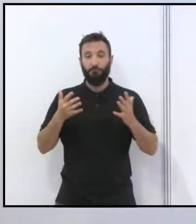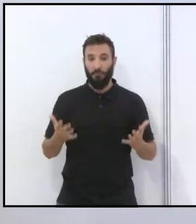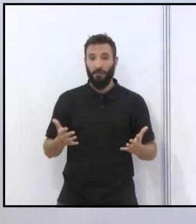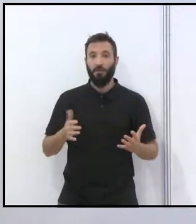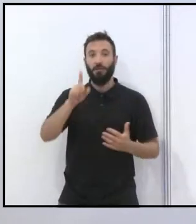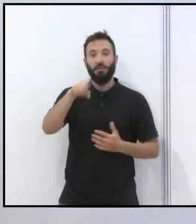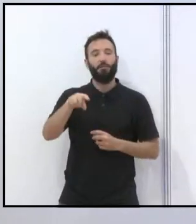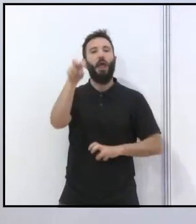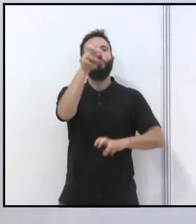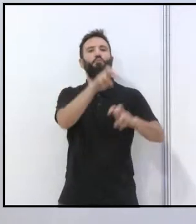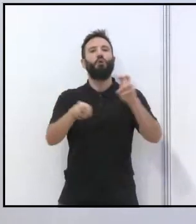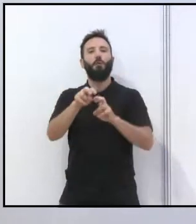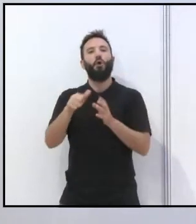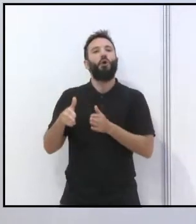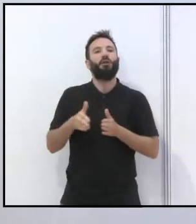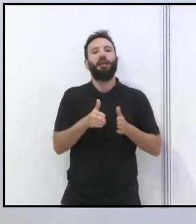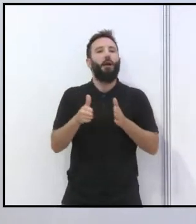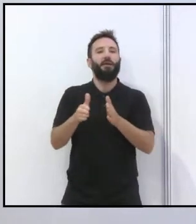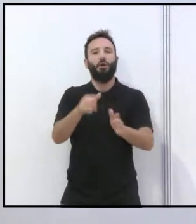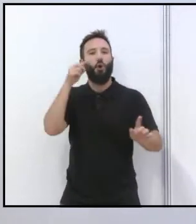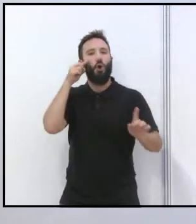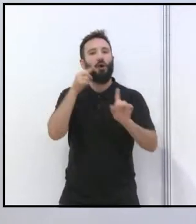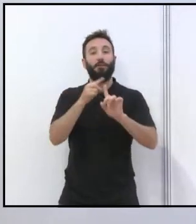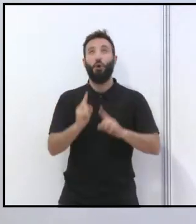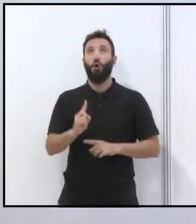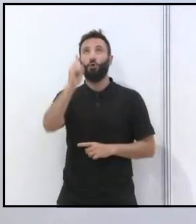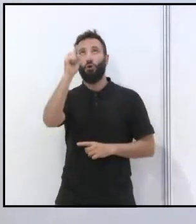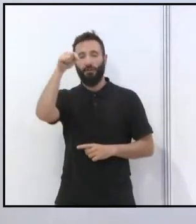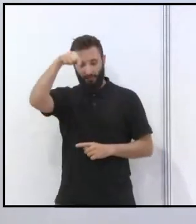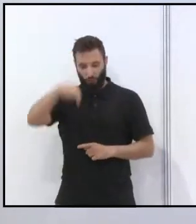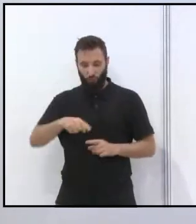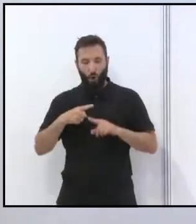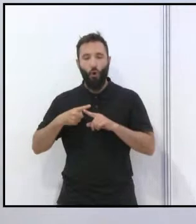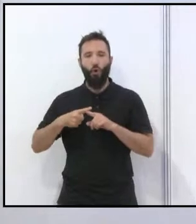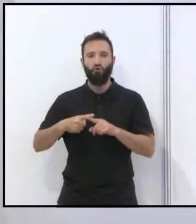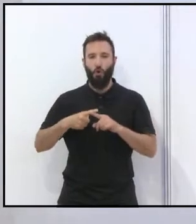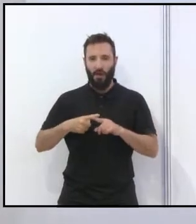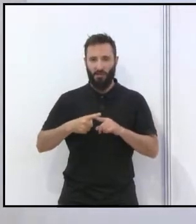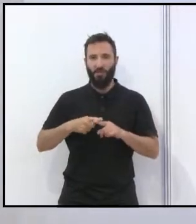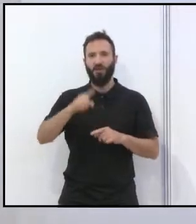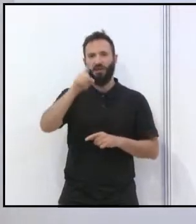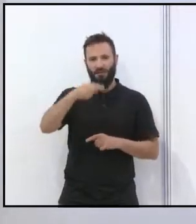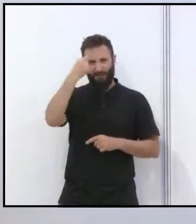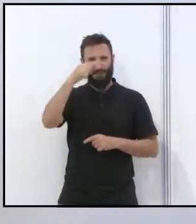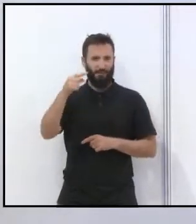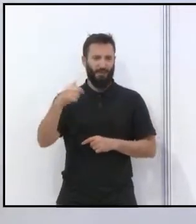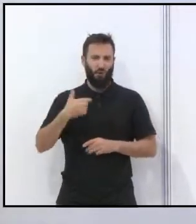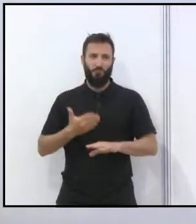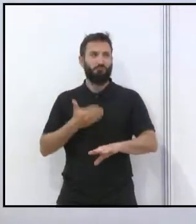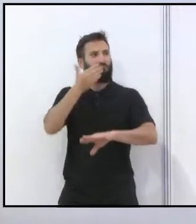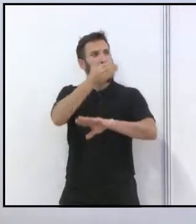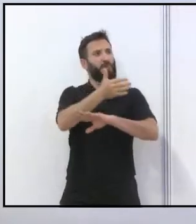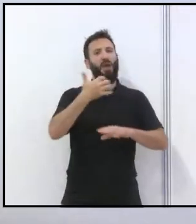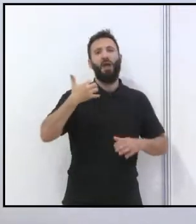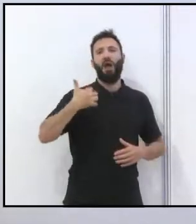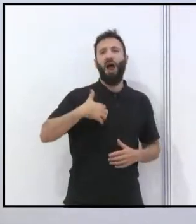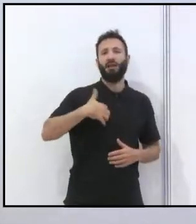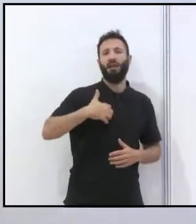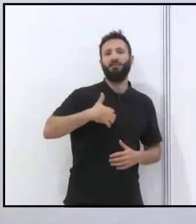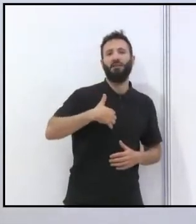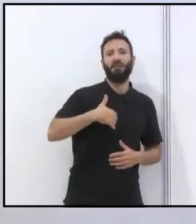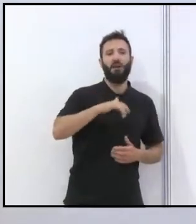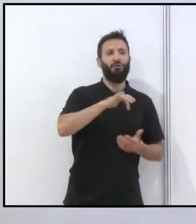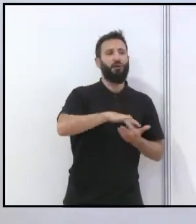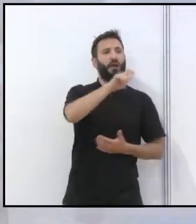buscando también caminos para compartir norte y sur. O sea, me gustaría que sepáis también que cuando yo voy a Argentina, en Argentina no conocen a los